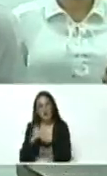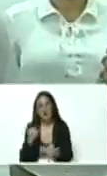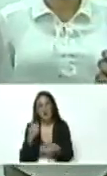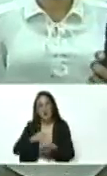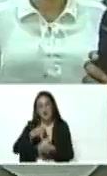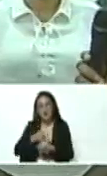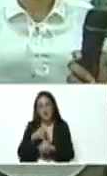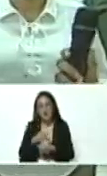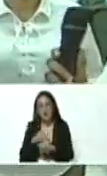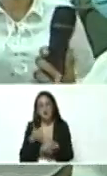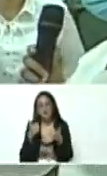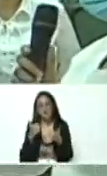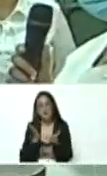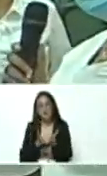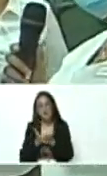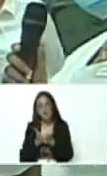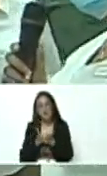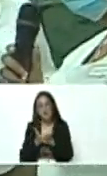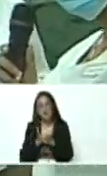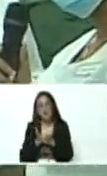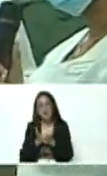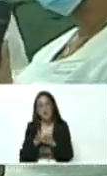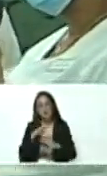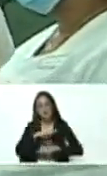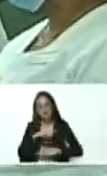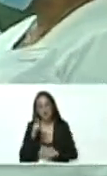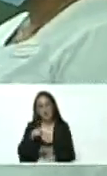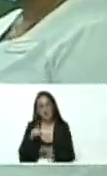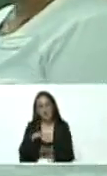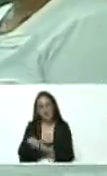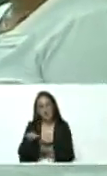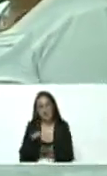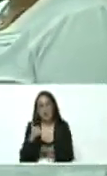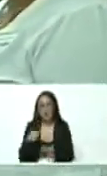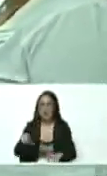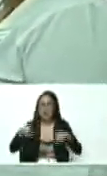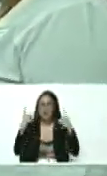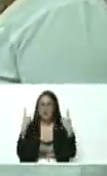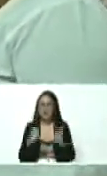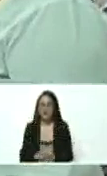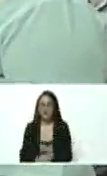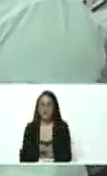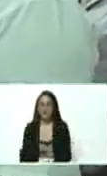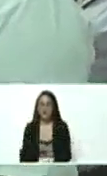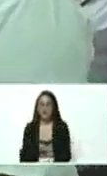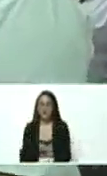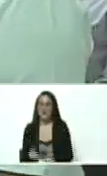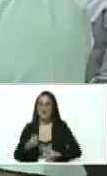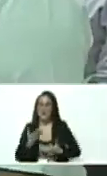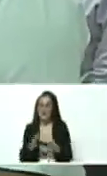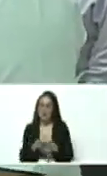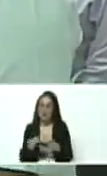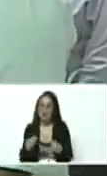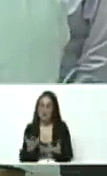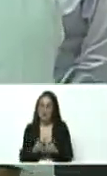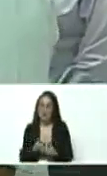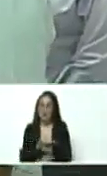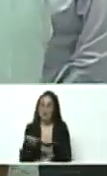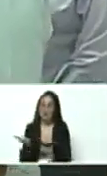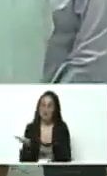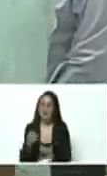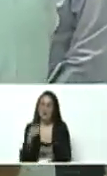luchando por la excelencia en los servicios y satisfacer las necesidades de la población aquí en La Guaira, dando el todo por el todo con ustedes y